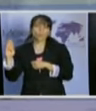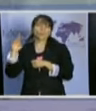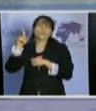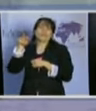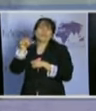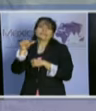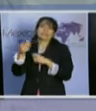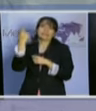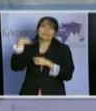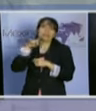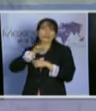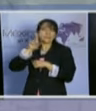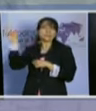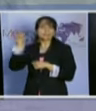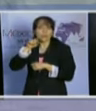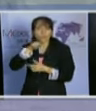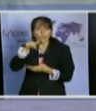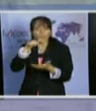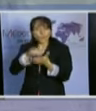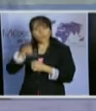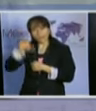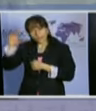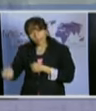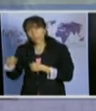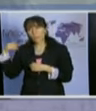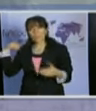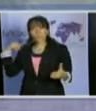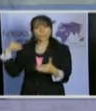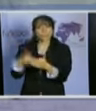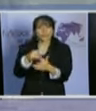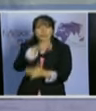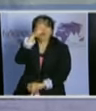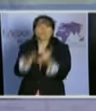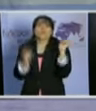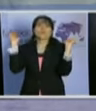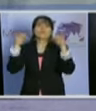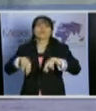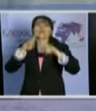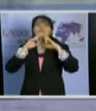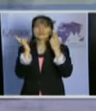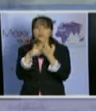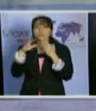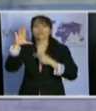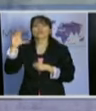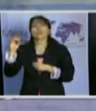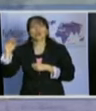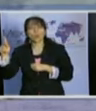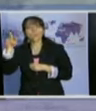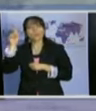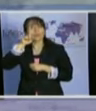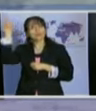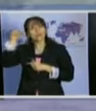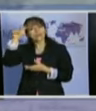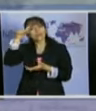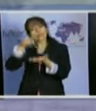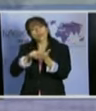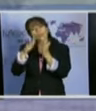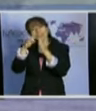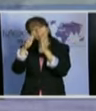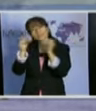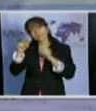la última en la Iberoamericana y ahora ya en la recta nuevamente para la COP de París, ha habido